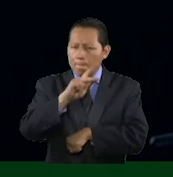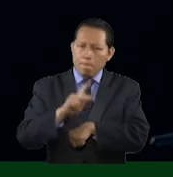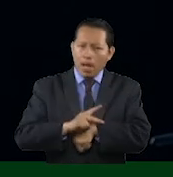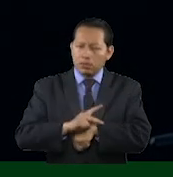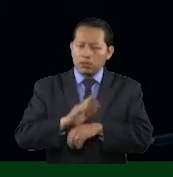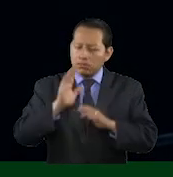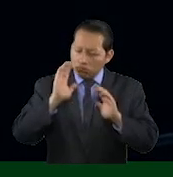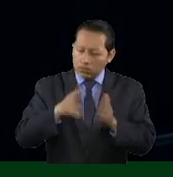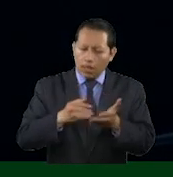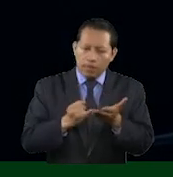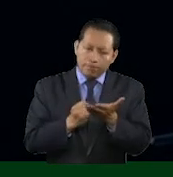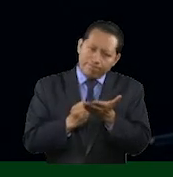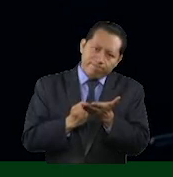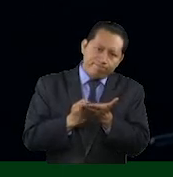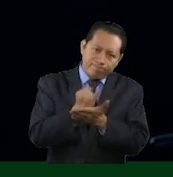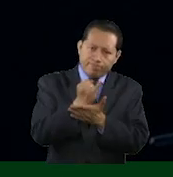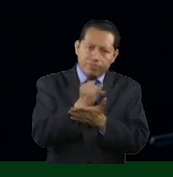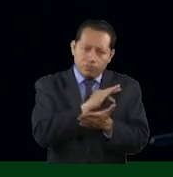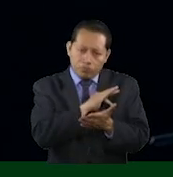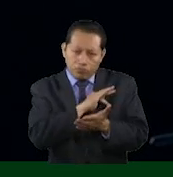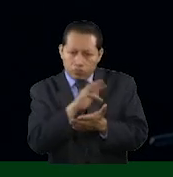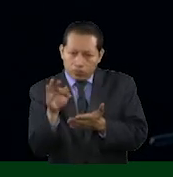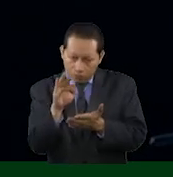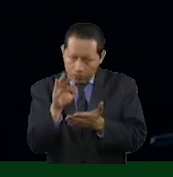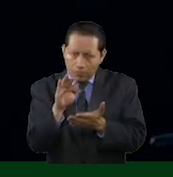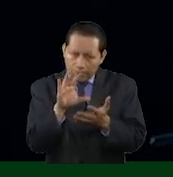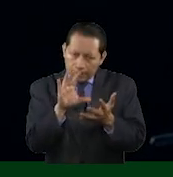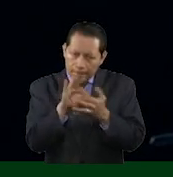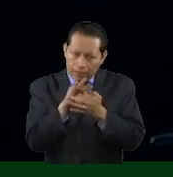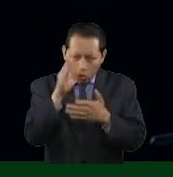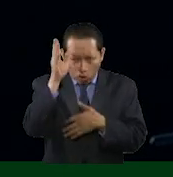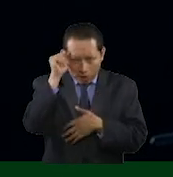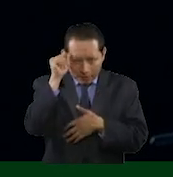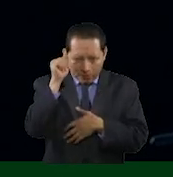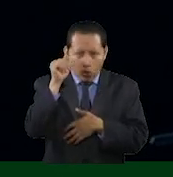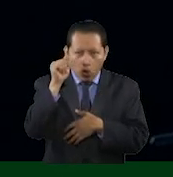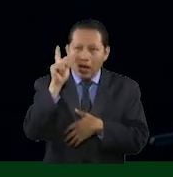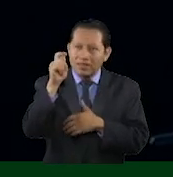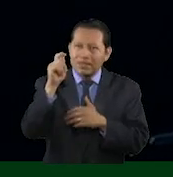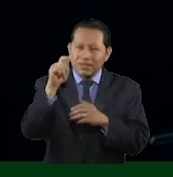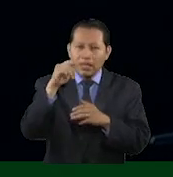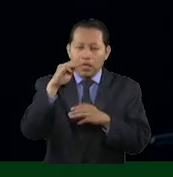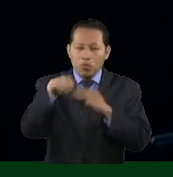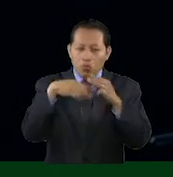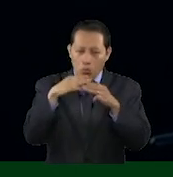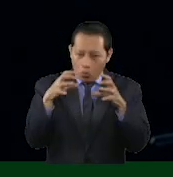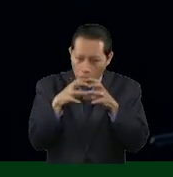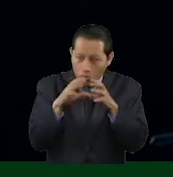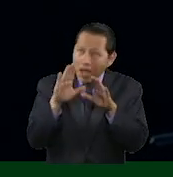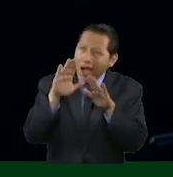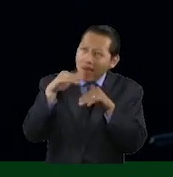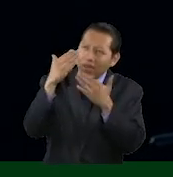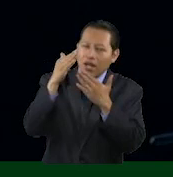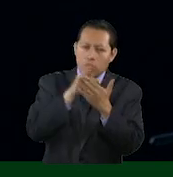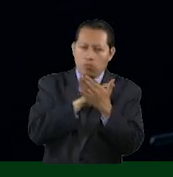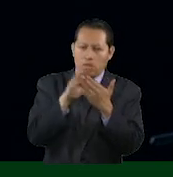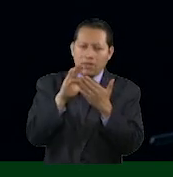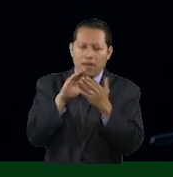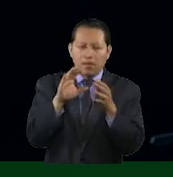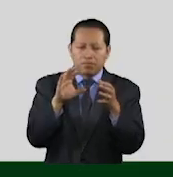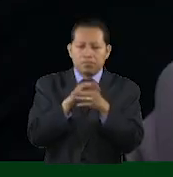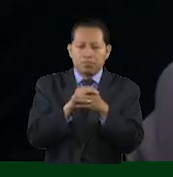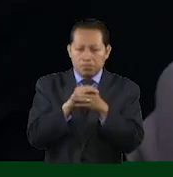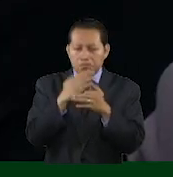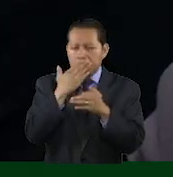decidido sumarse a un concepto espacial donde no hay muchos jugadores, pero lo estamos haciendo con